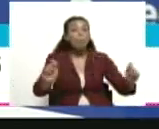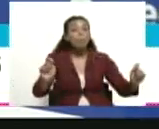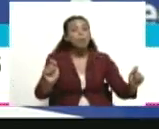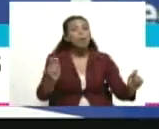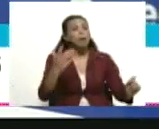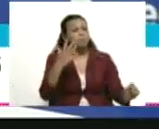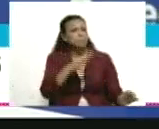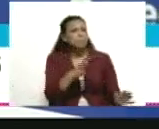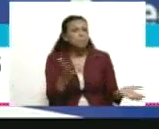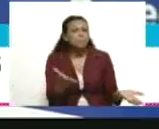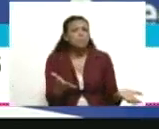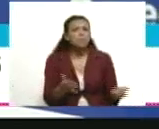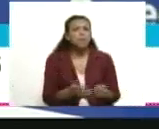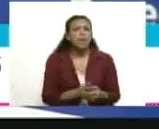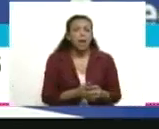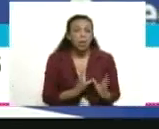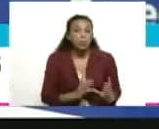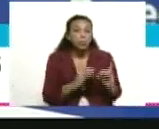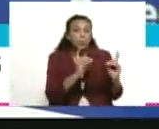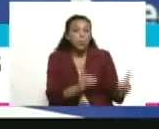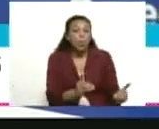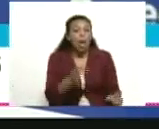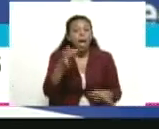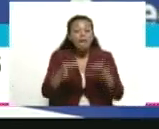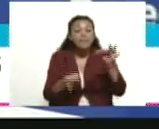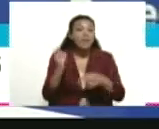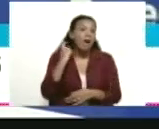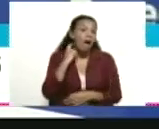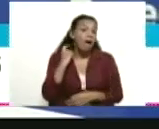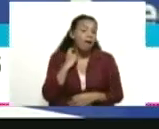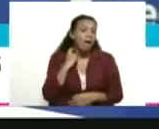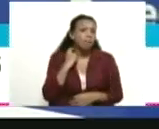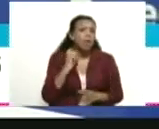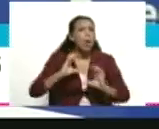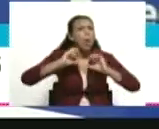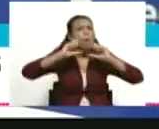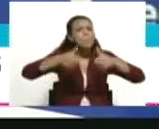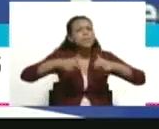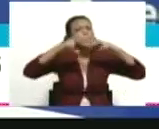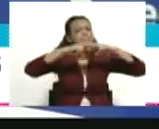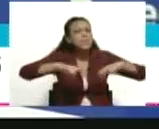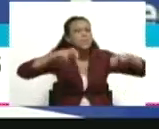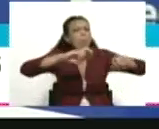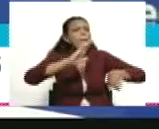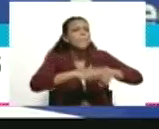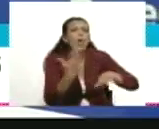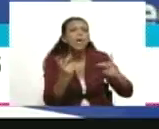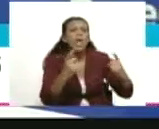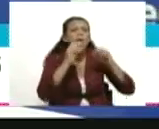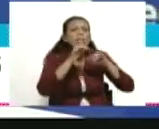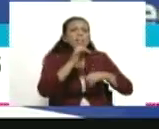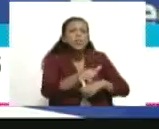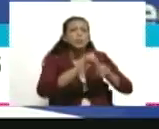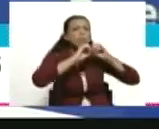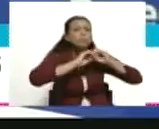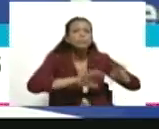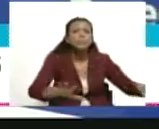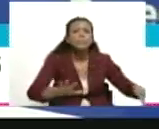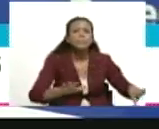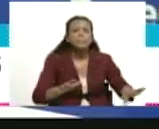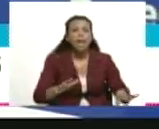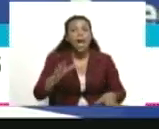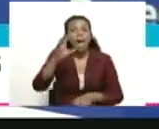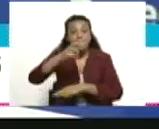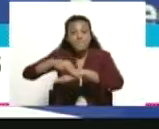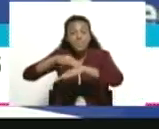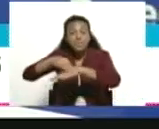acuerdo con la decisión que tomó el fiscal de iniciar una investigación y llamé inmediatamente al